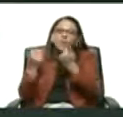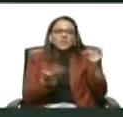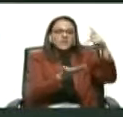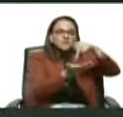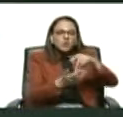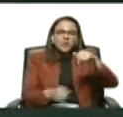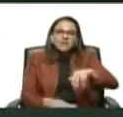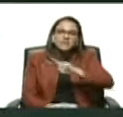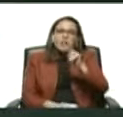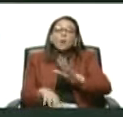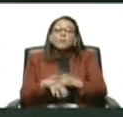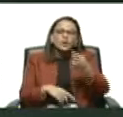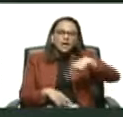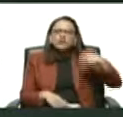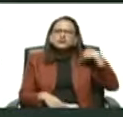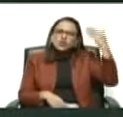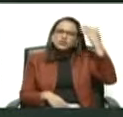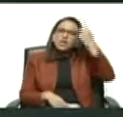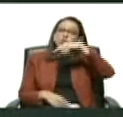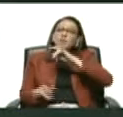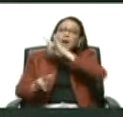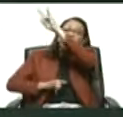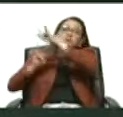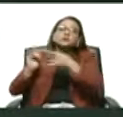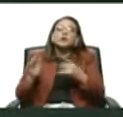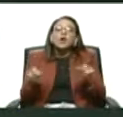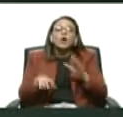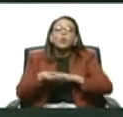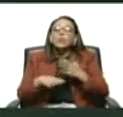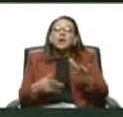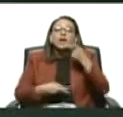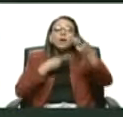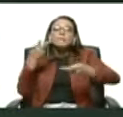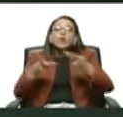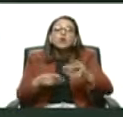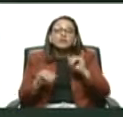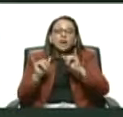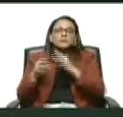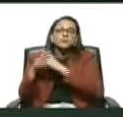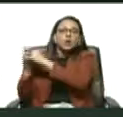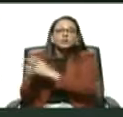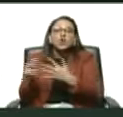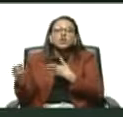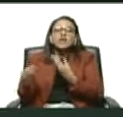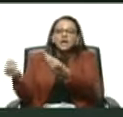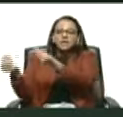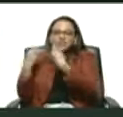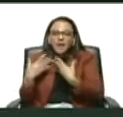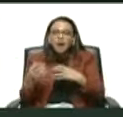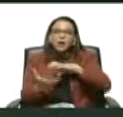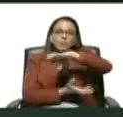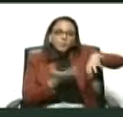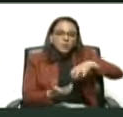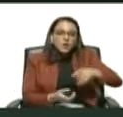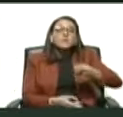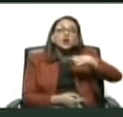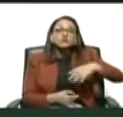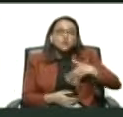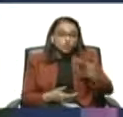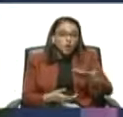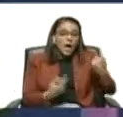articulada que justificara su anhelo de intervenir a Venezuela con el